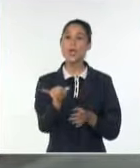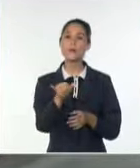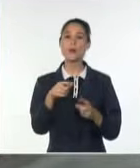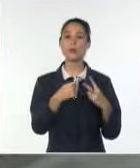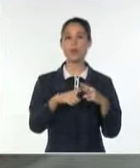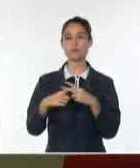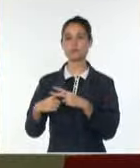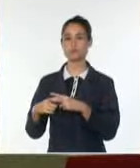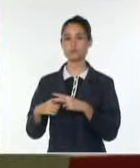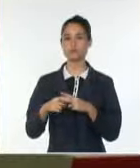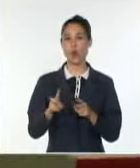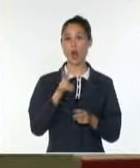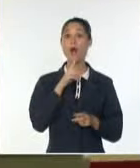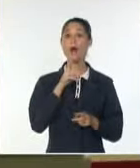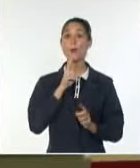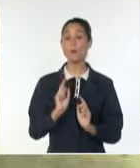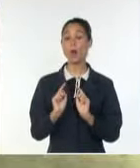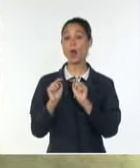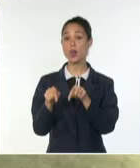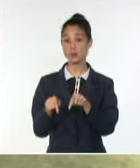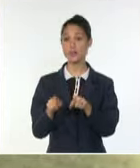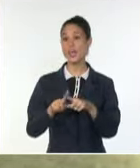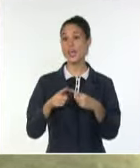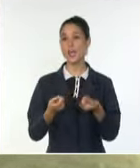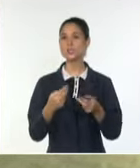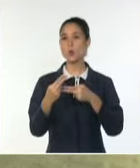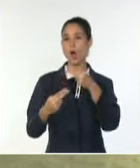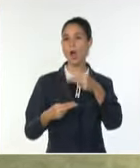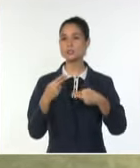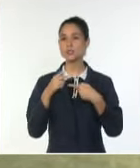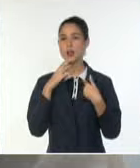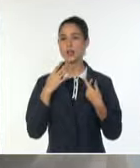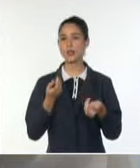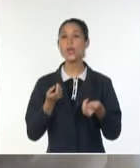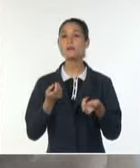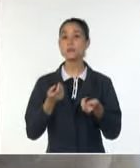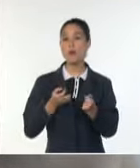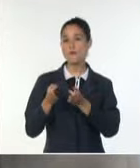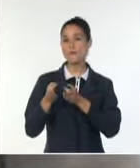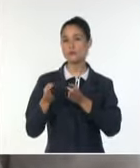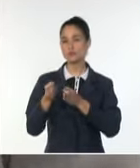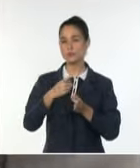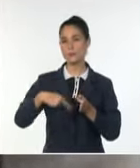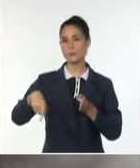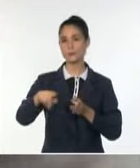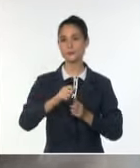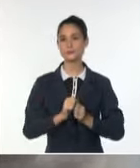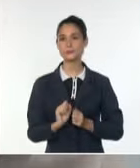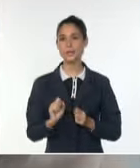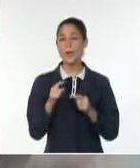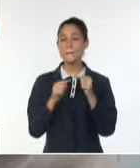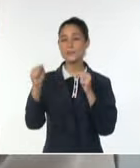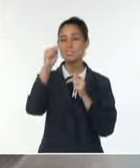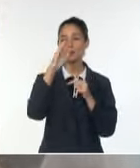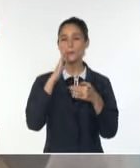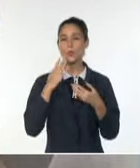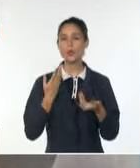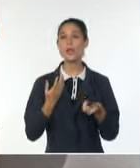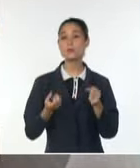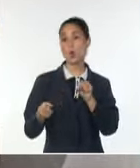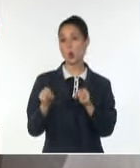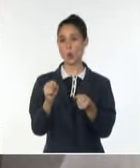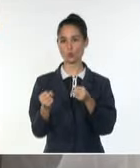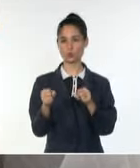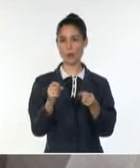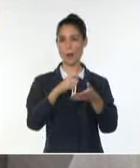hidráulicas dedicadas a la fabricación de pizarras eléctricas el primer beneficio que tiene esto es el ahorro de importaciones que tiene hacer un panel